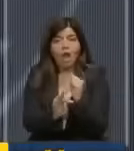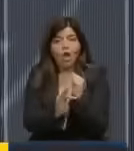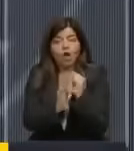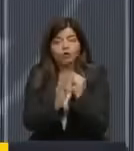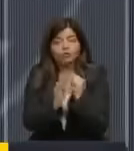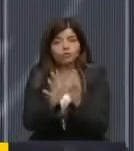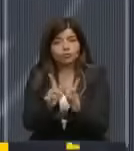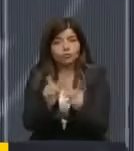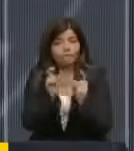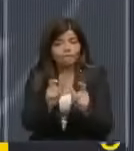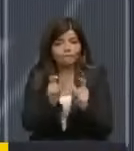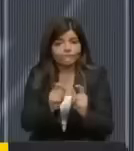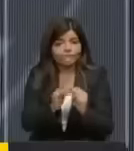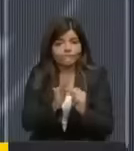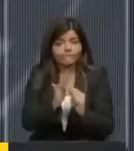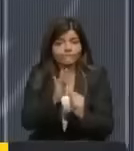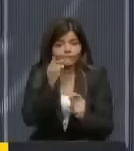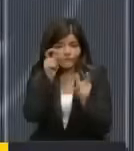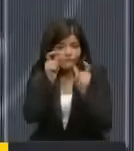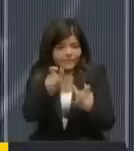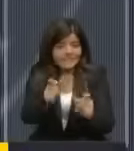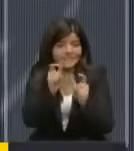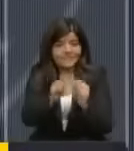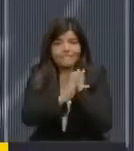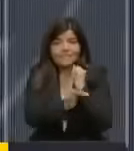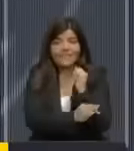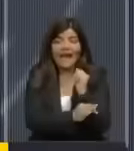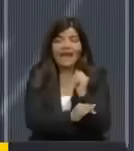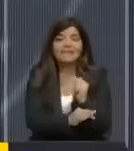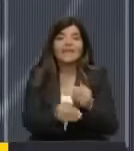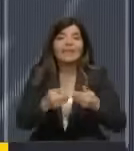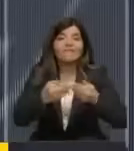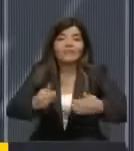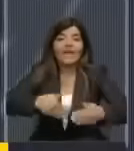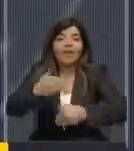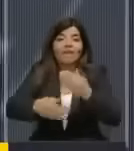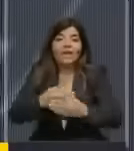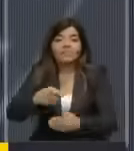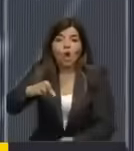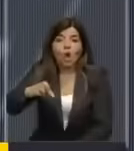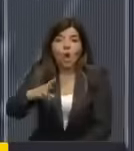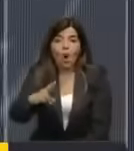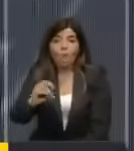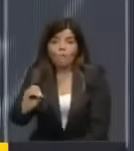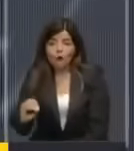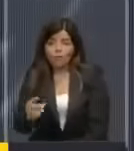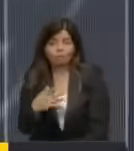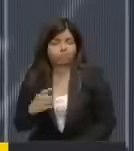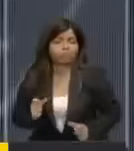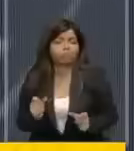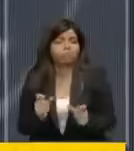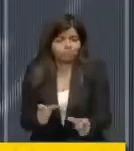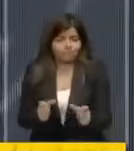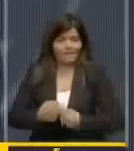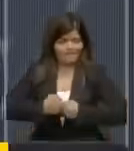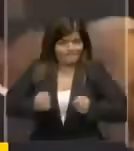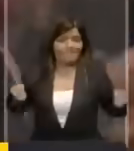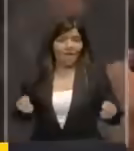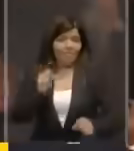a los de La Libertad Avanza como a los del PRO, que pusieron el cuerpo para defender los votos.